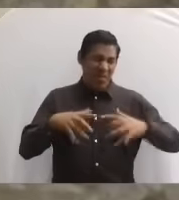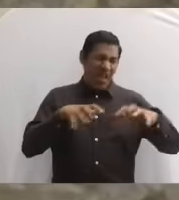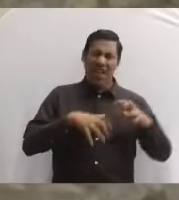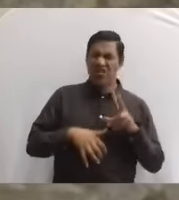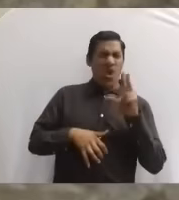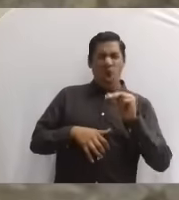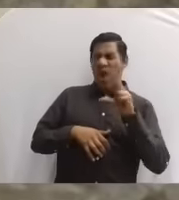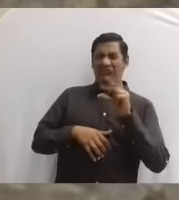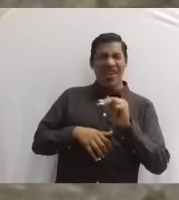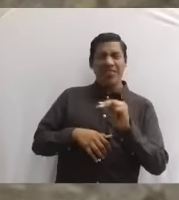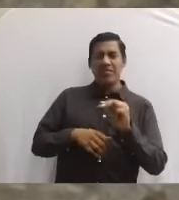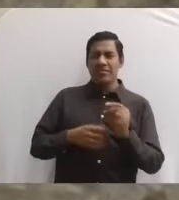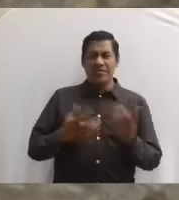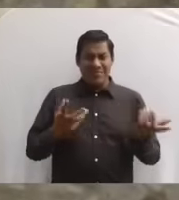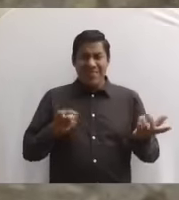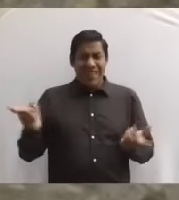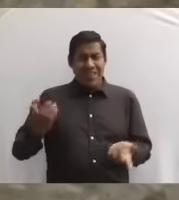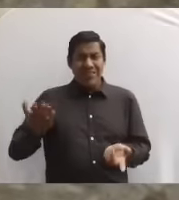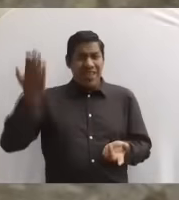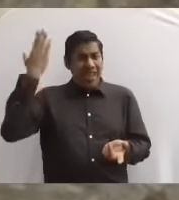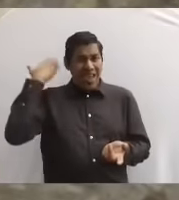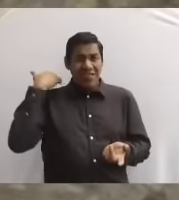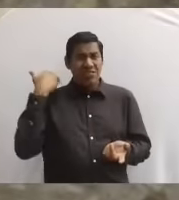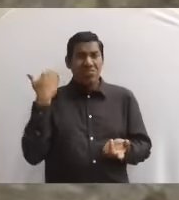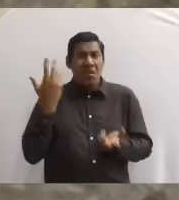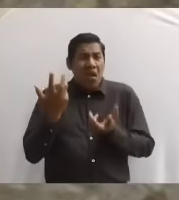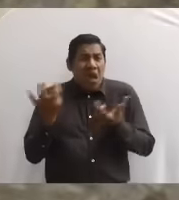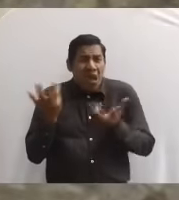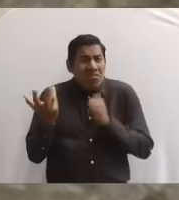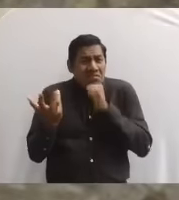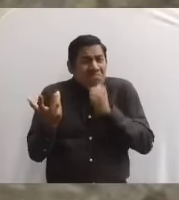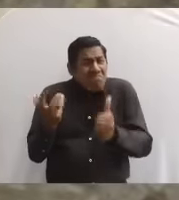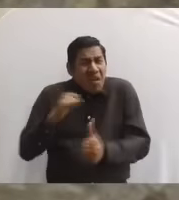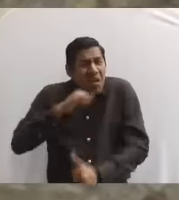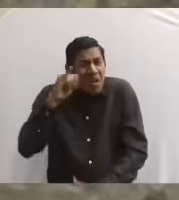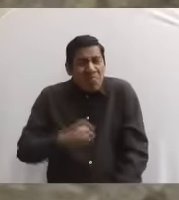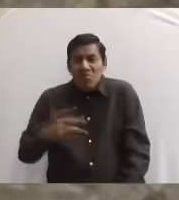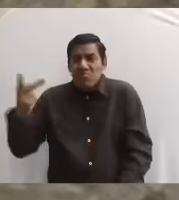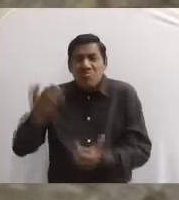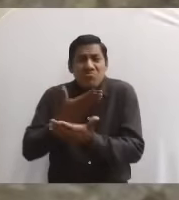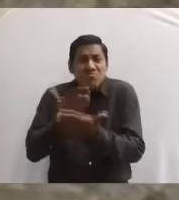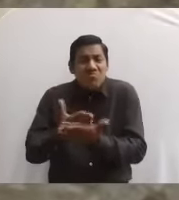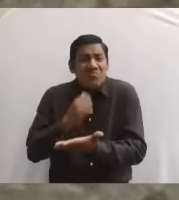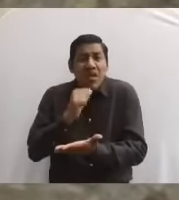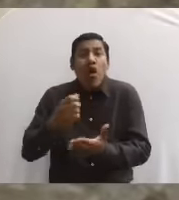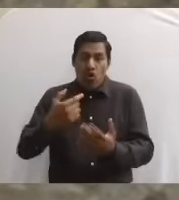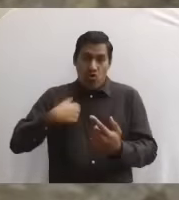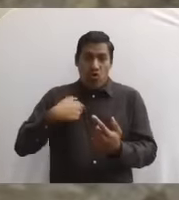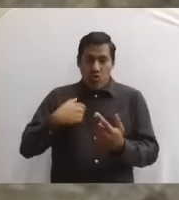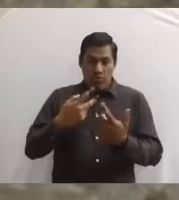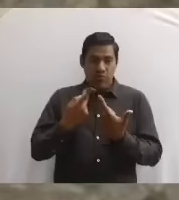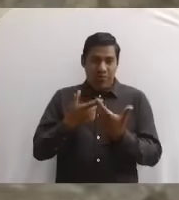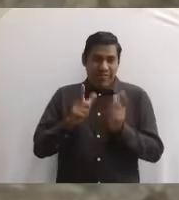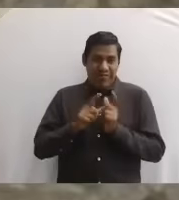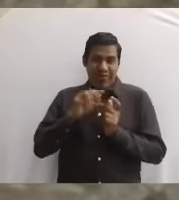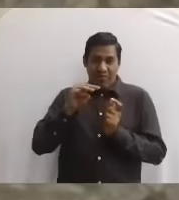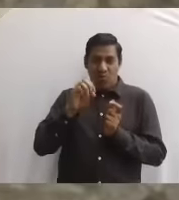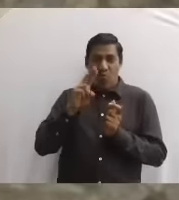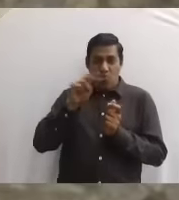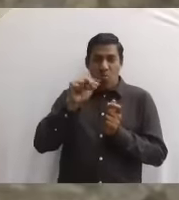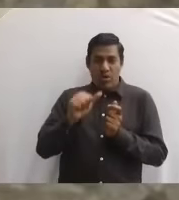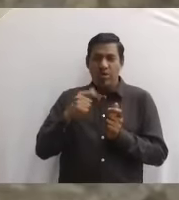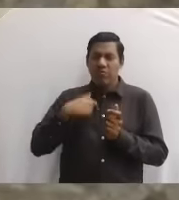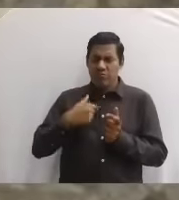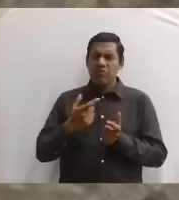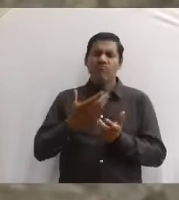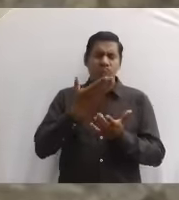Bueno, si siempre estuvieron de acuerdo, ¿por qué nunca los propusieron? ¿O por qué votaron en contra? Aquí están diputados